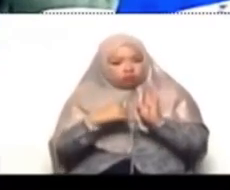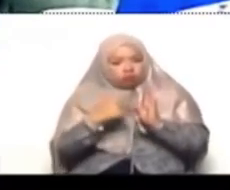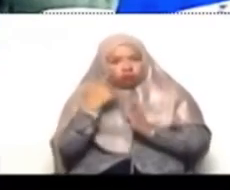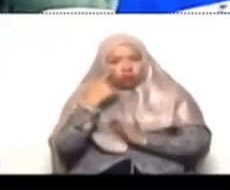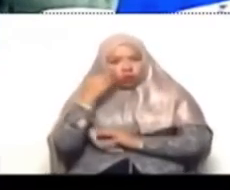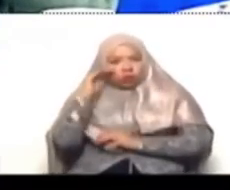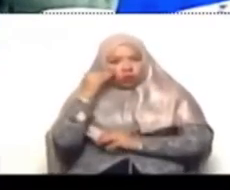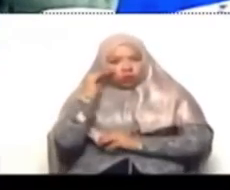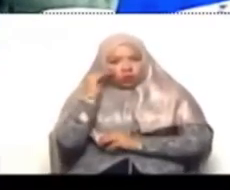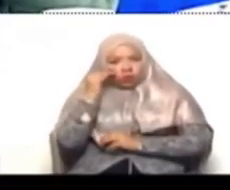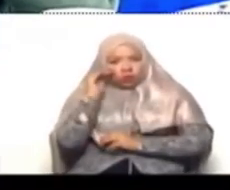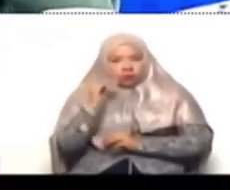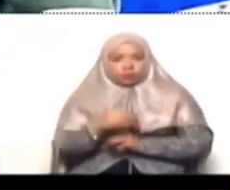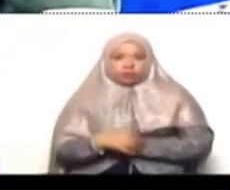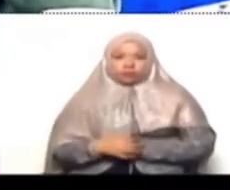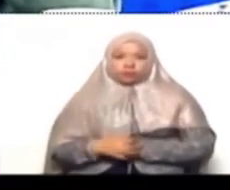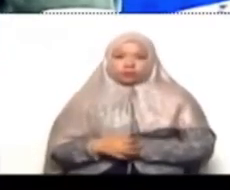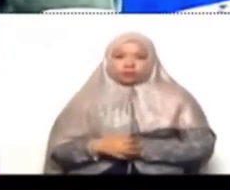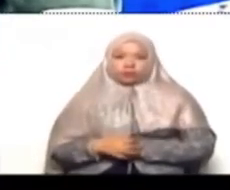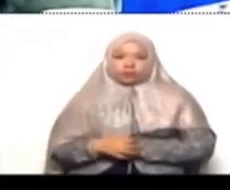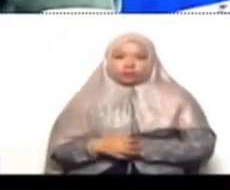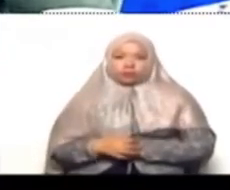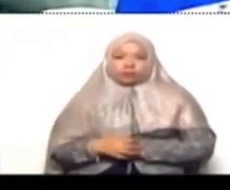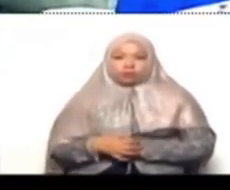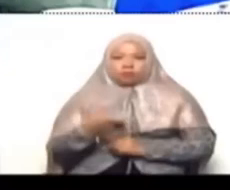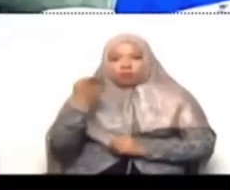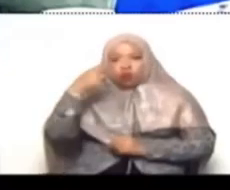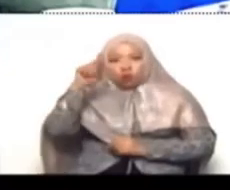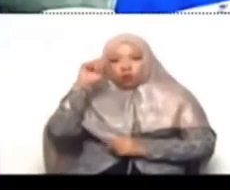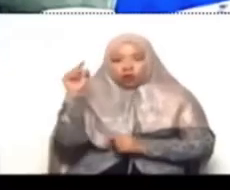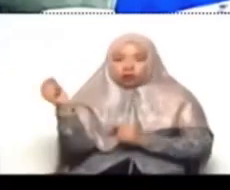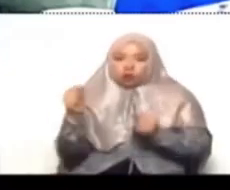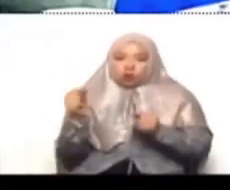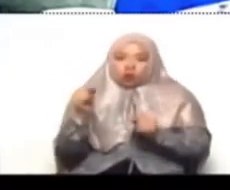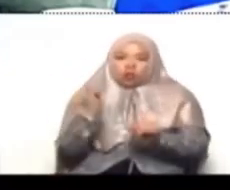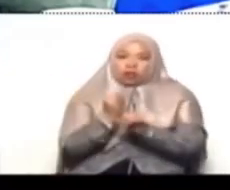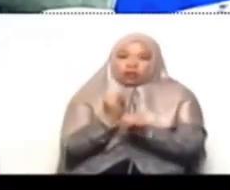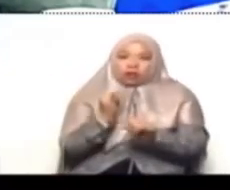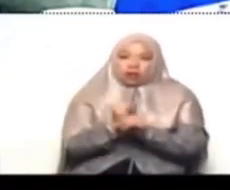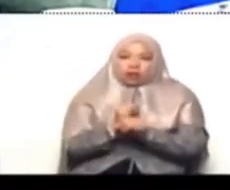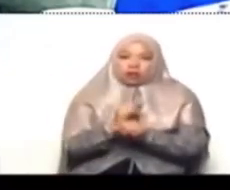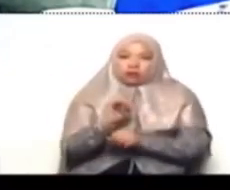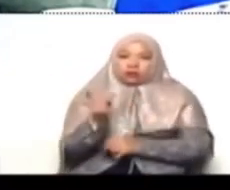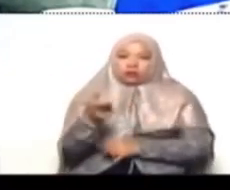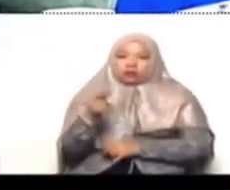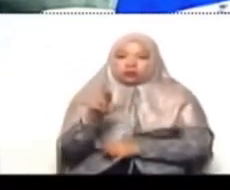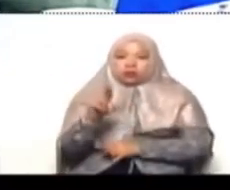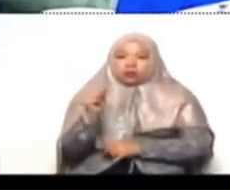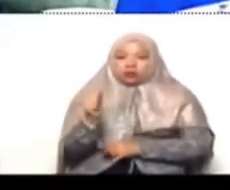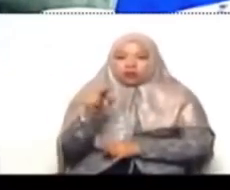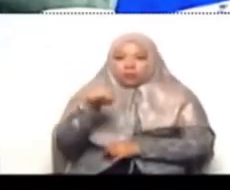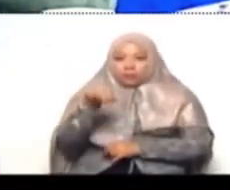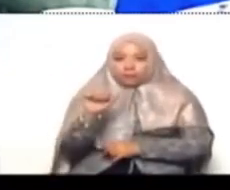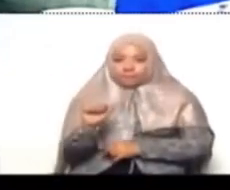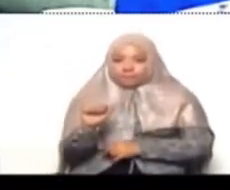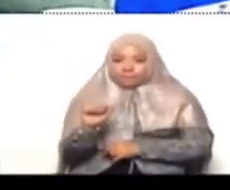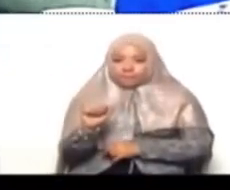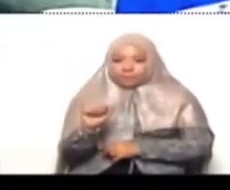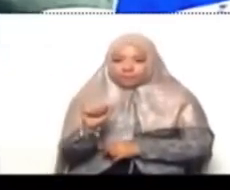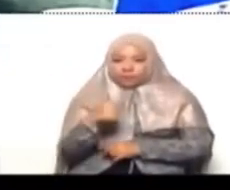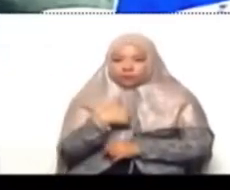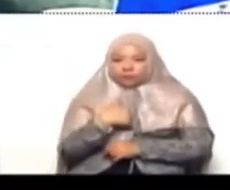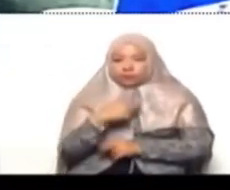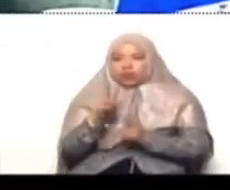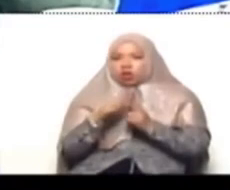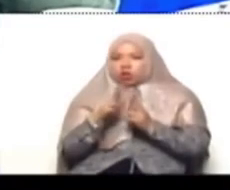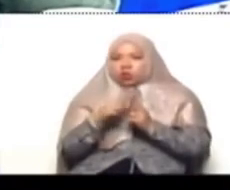¿O fue? Lo leí en Cuba Debate, el portal. En Granma. Y en Granma. ¿No? Fíjate, yo no